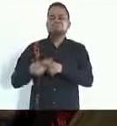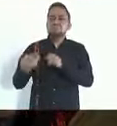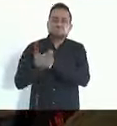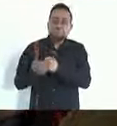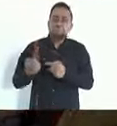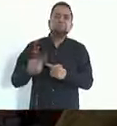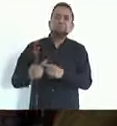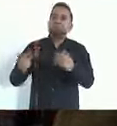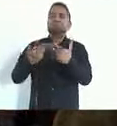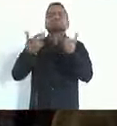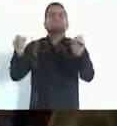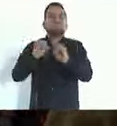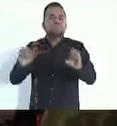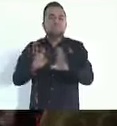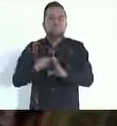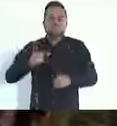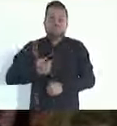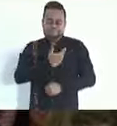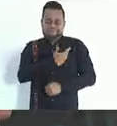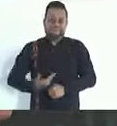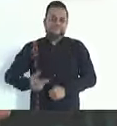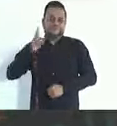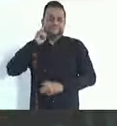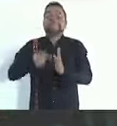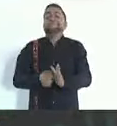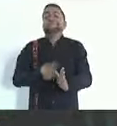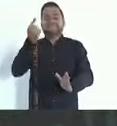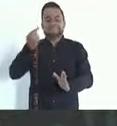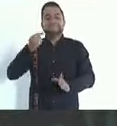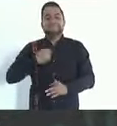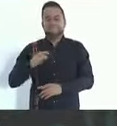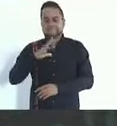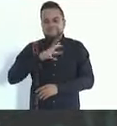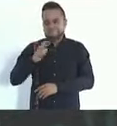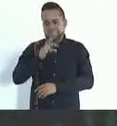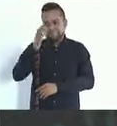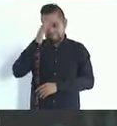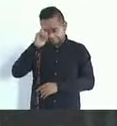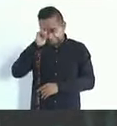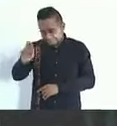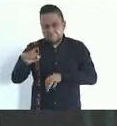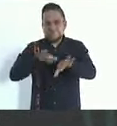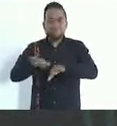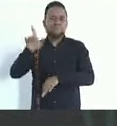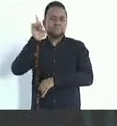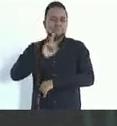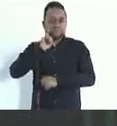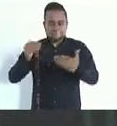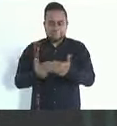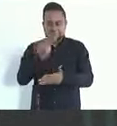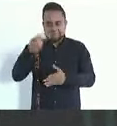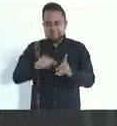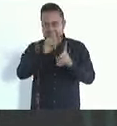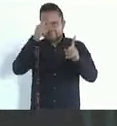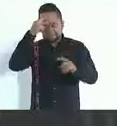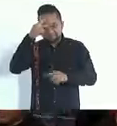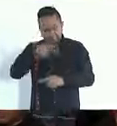Pues como va a haber una mujer presidenta, por primera vez vamos a reconocer el trabajo de las mujeres mexicanas.